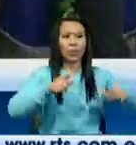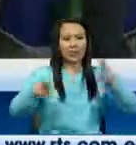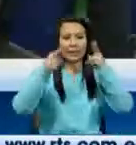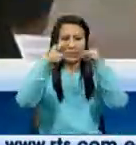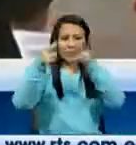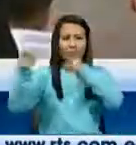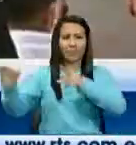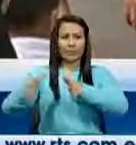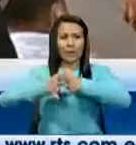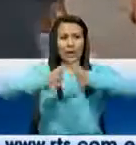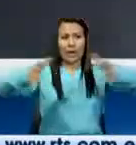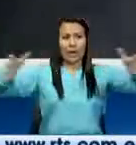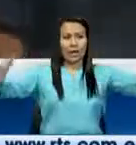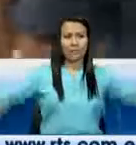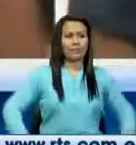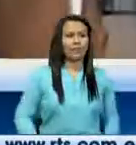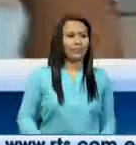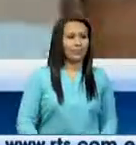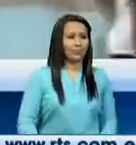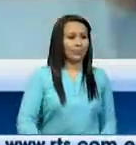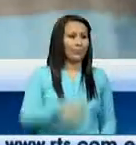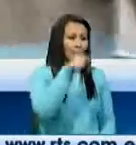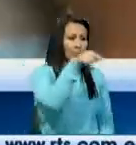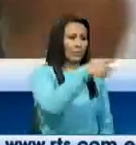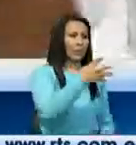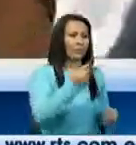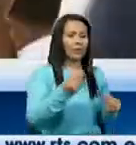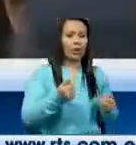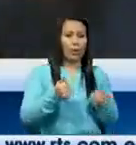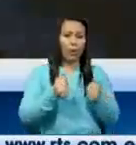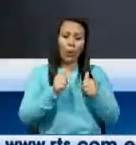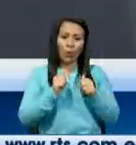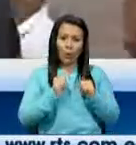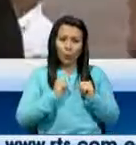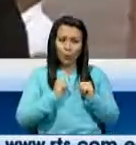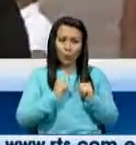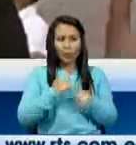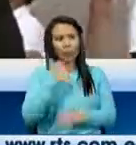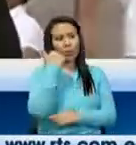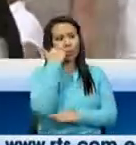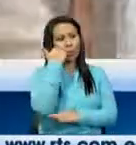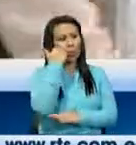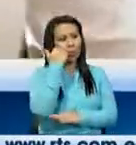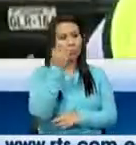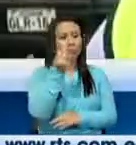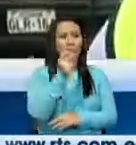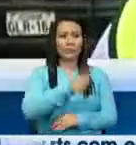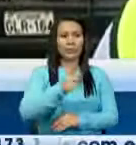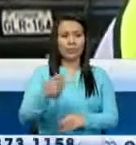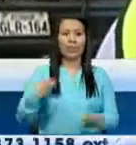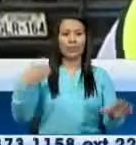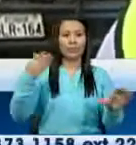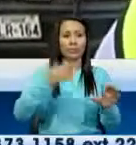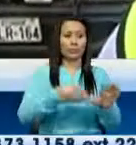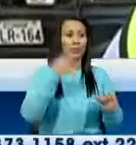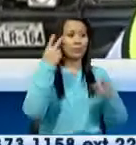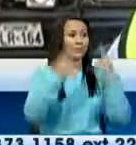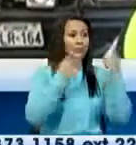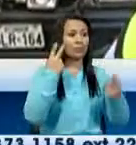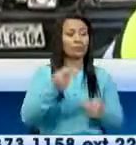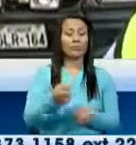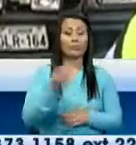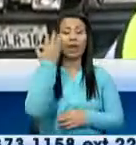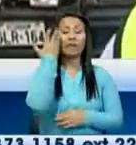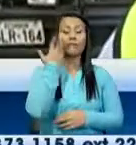camposantos de la zona. Aquí lo que es darle la mayor comodidad a los ciudadanos que vienen acá a visitar en estas fechas